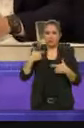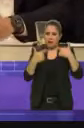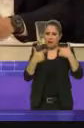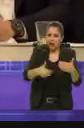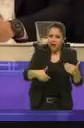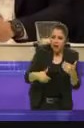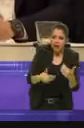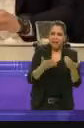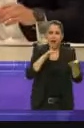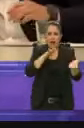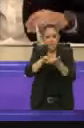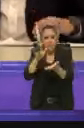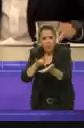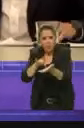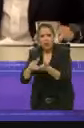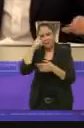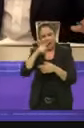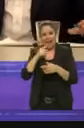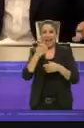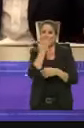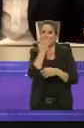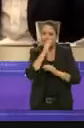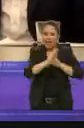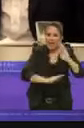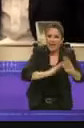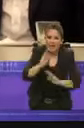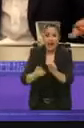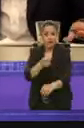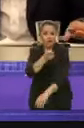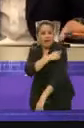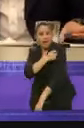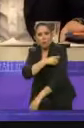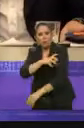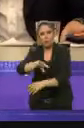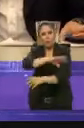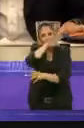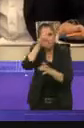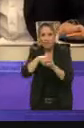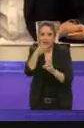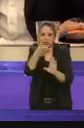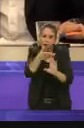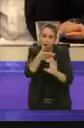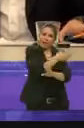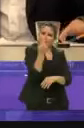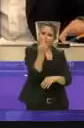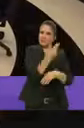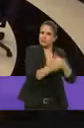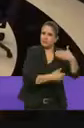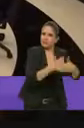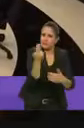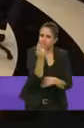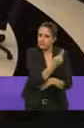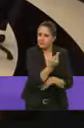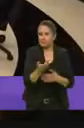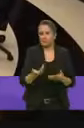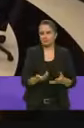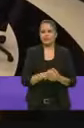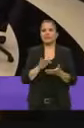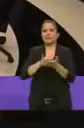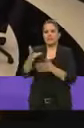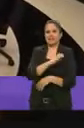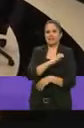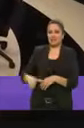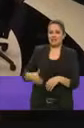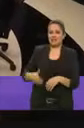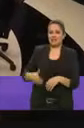estimulación tempranas y el cuadro de vacunación completo. Gracias, candidato. Bueno,